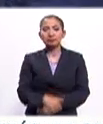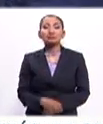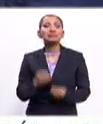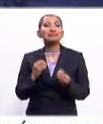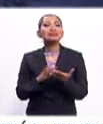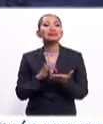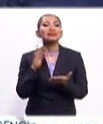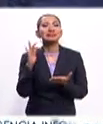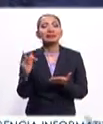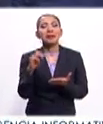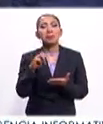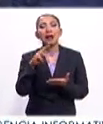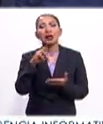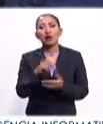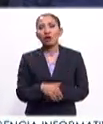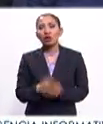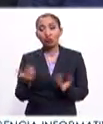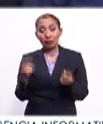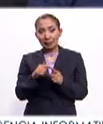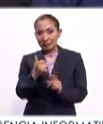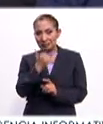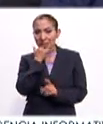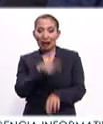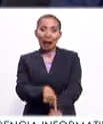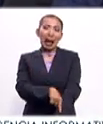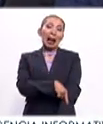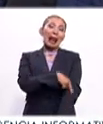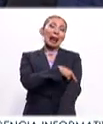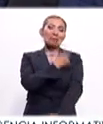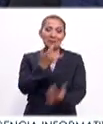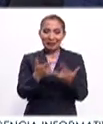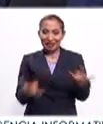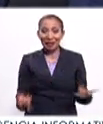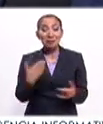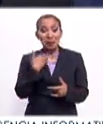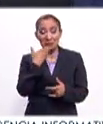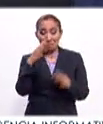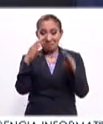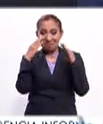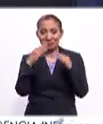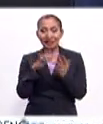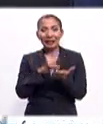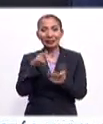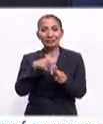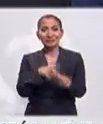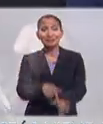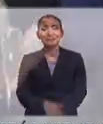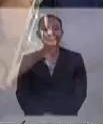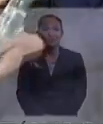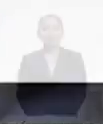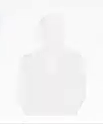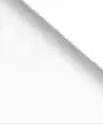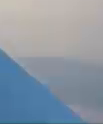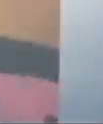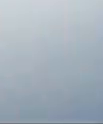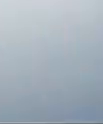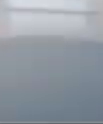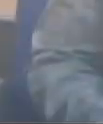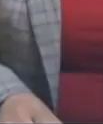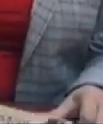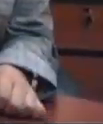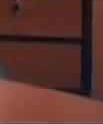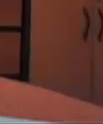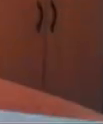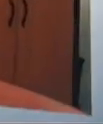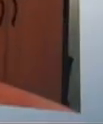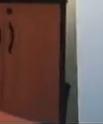mexicana. Pues muchísimas gracias, Marco. Al contrario, disculpen el rollo tan largo. No, muy ilustrador. Gracias y seguimos.